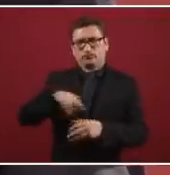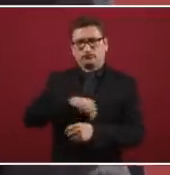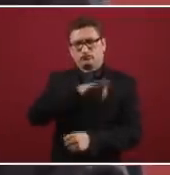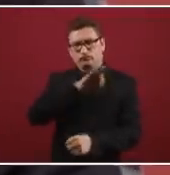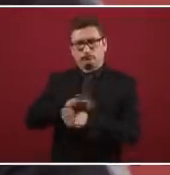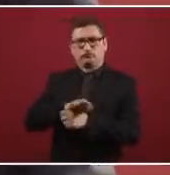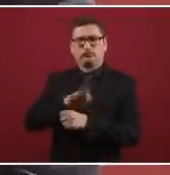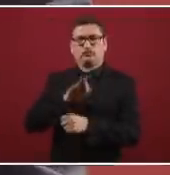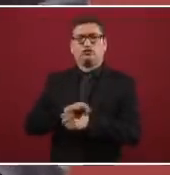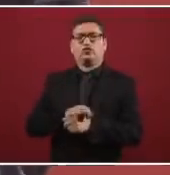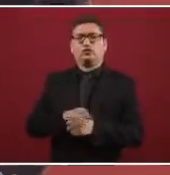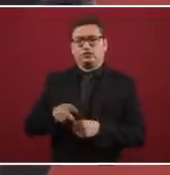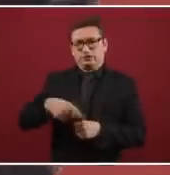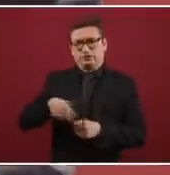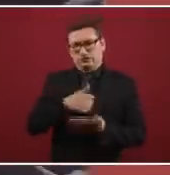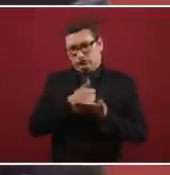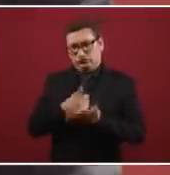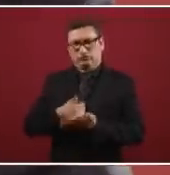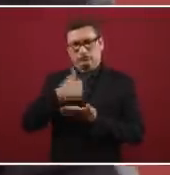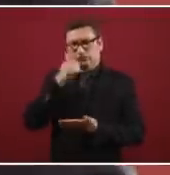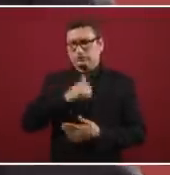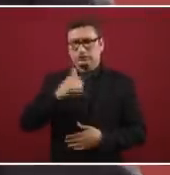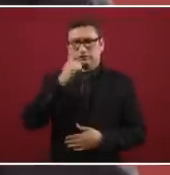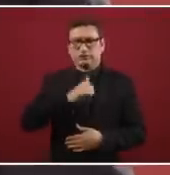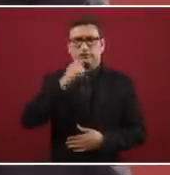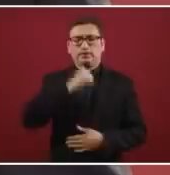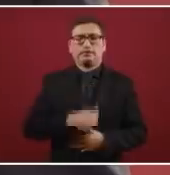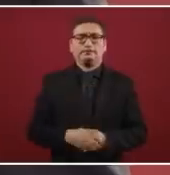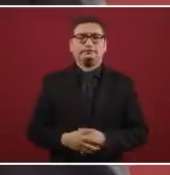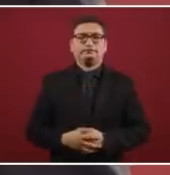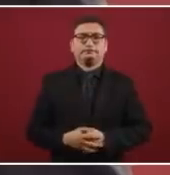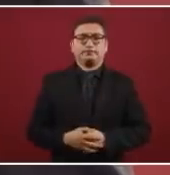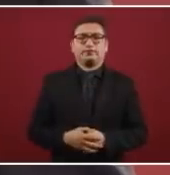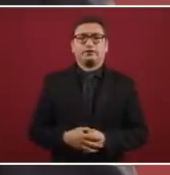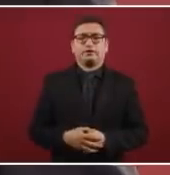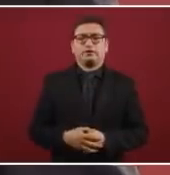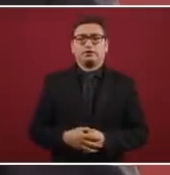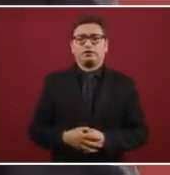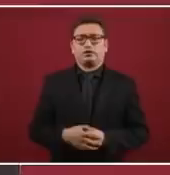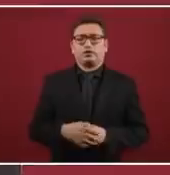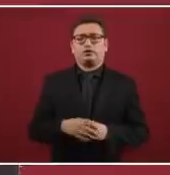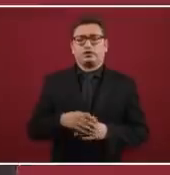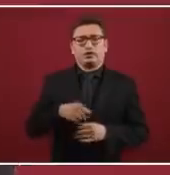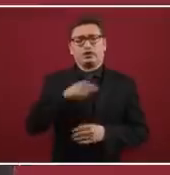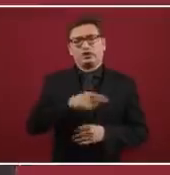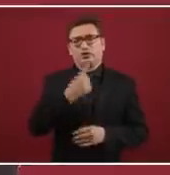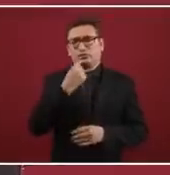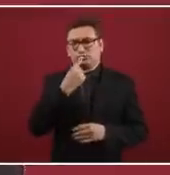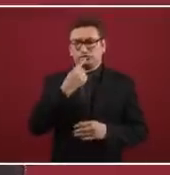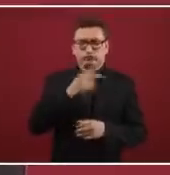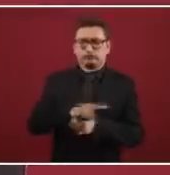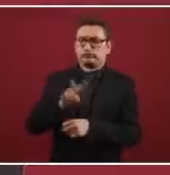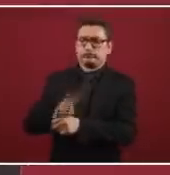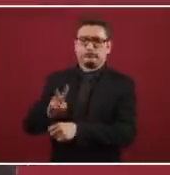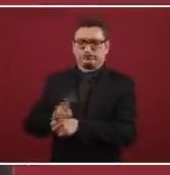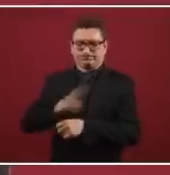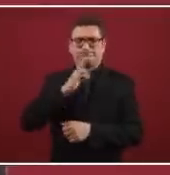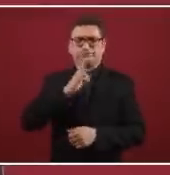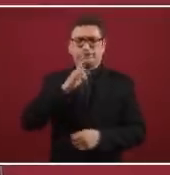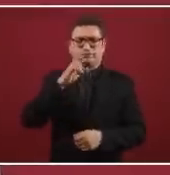de estar con ellos siempre, que se mejore la vigilancia de las